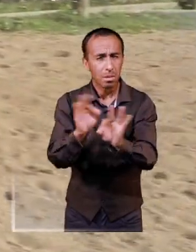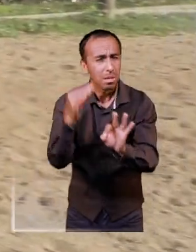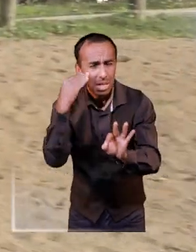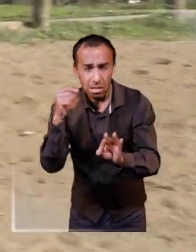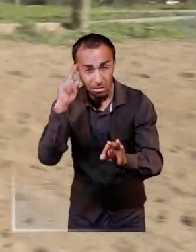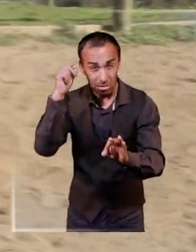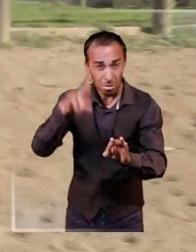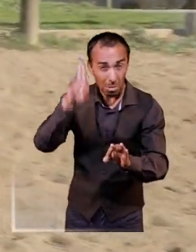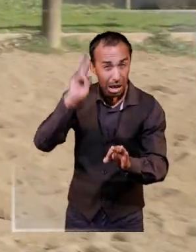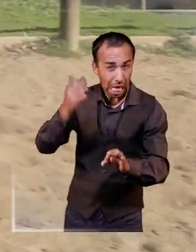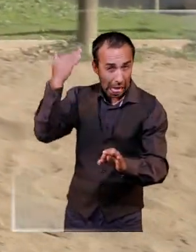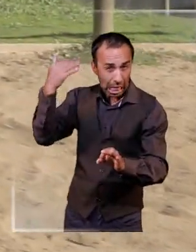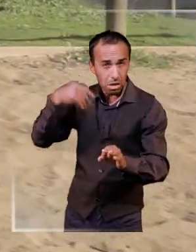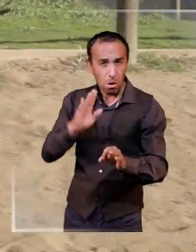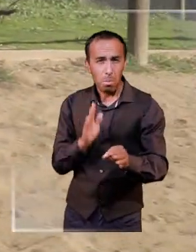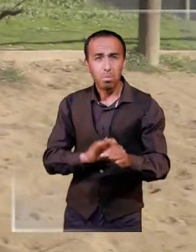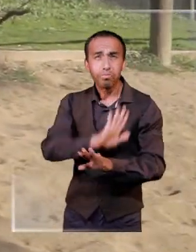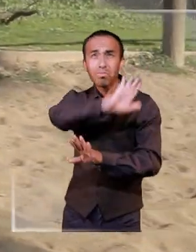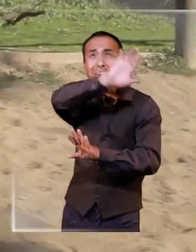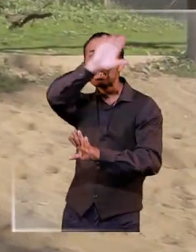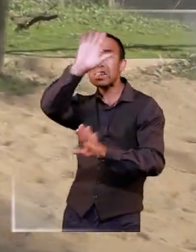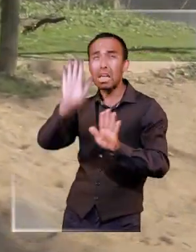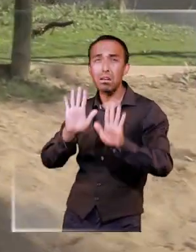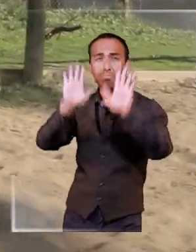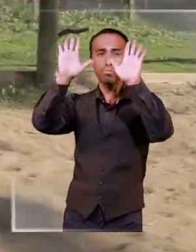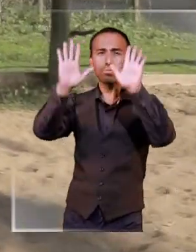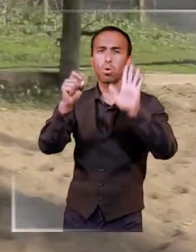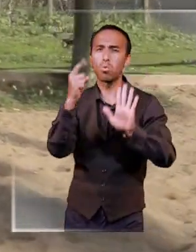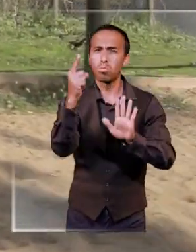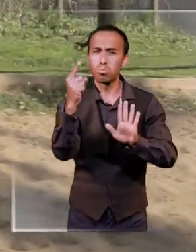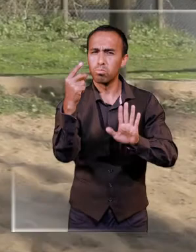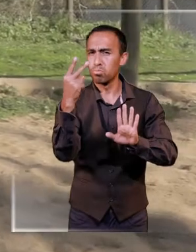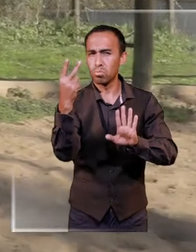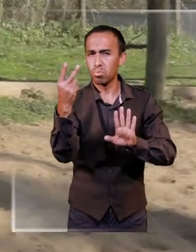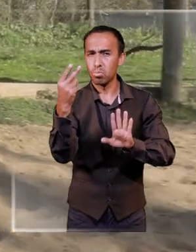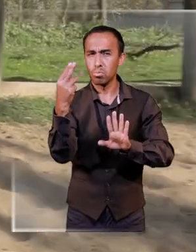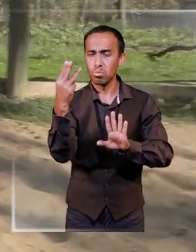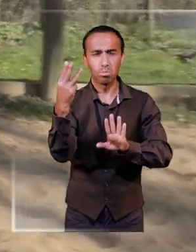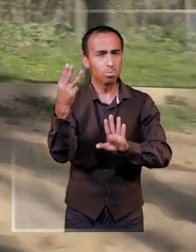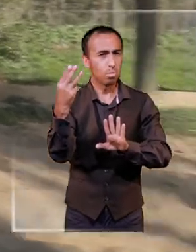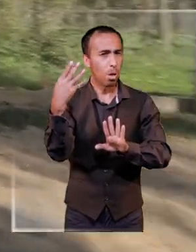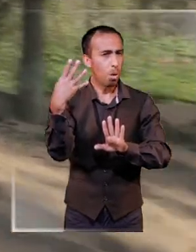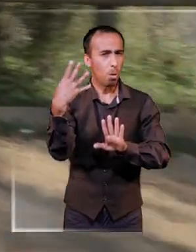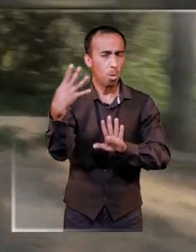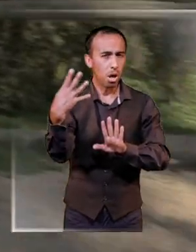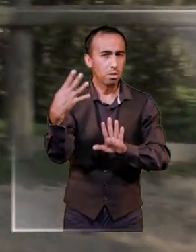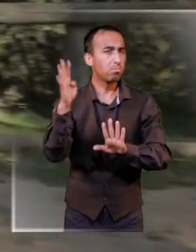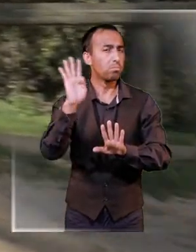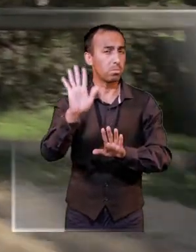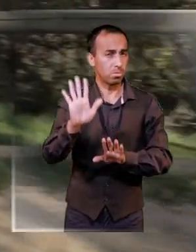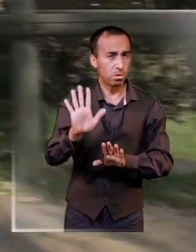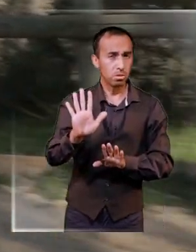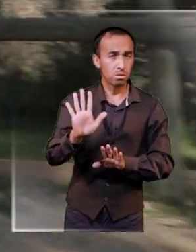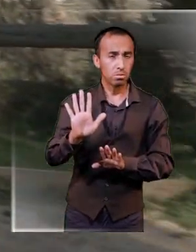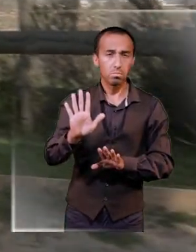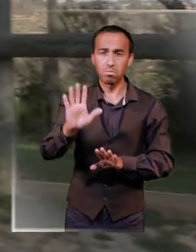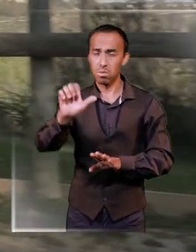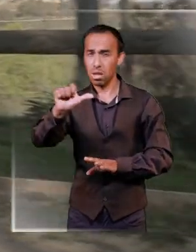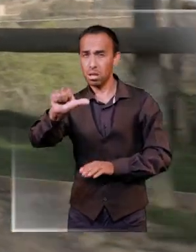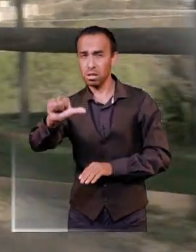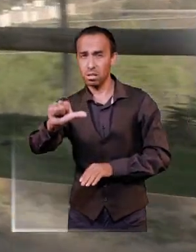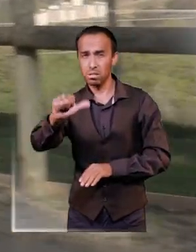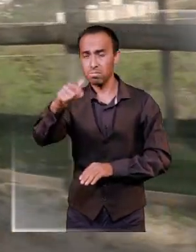el cielo. ¿Te acuerdas cómo tocar el cielo en la clase? Eso, mantén arriba, uno, dos, tres. Uno de los estudiantes del primer